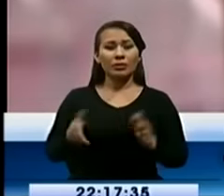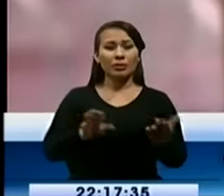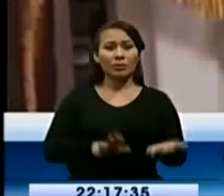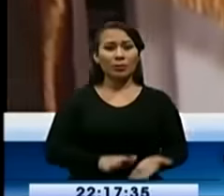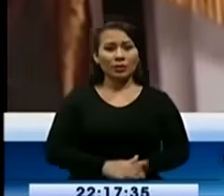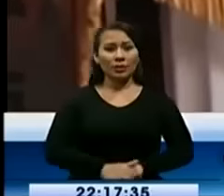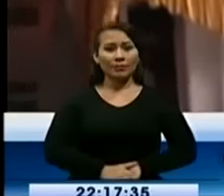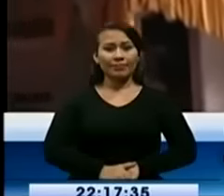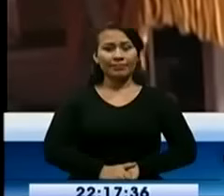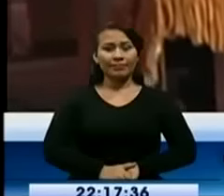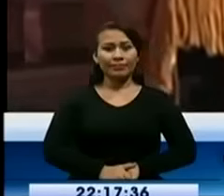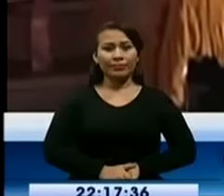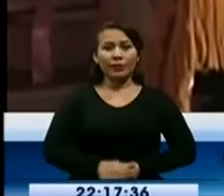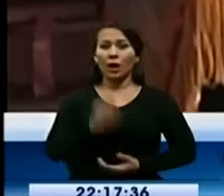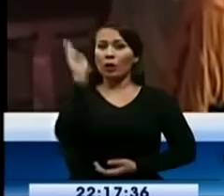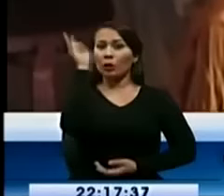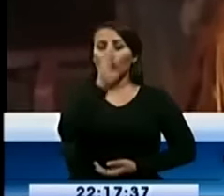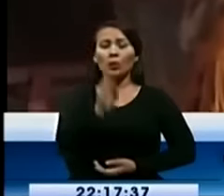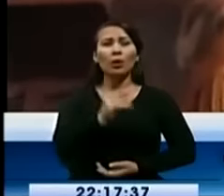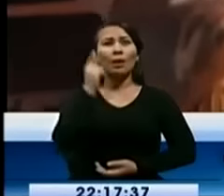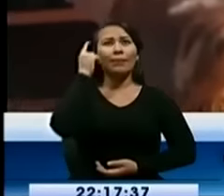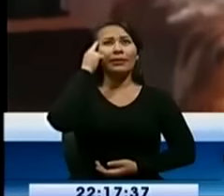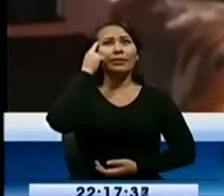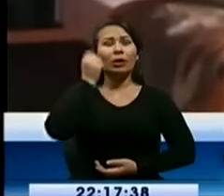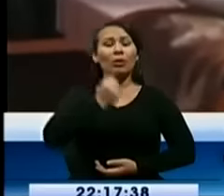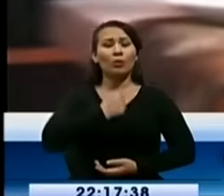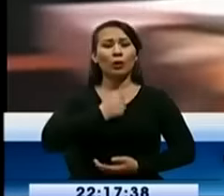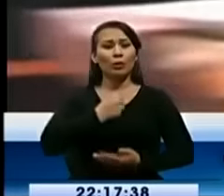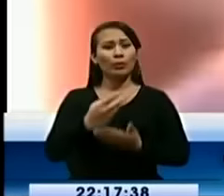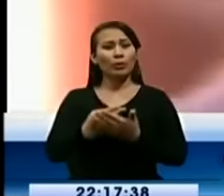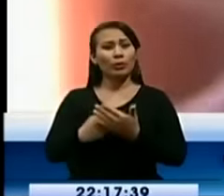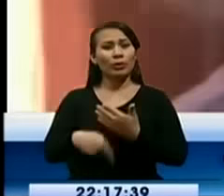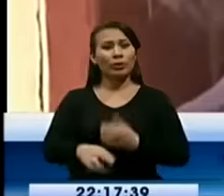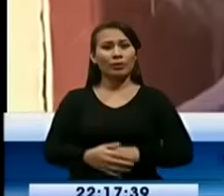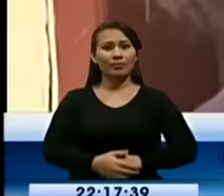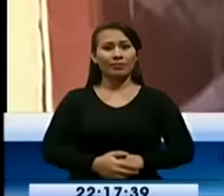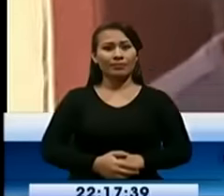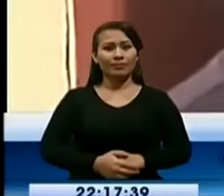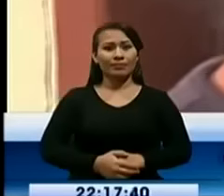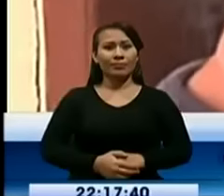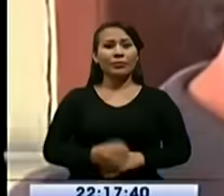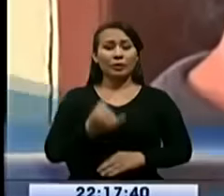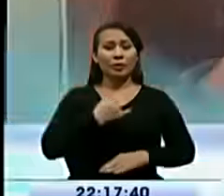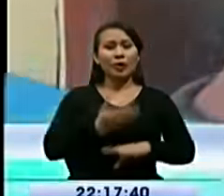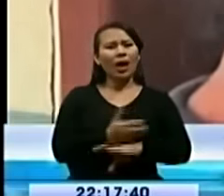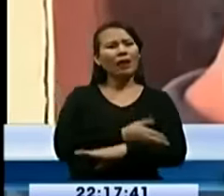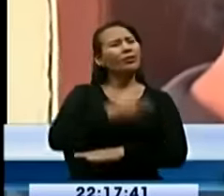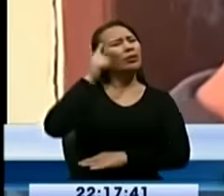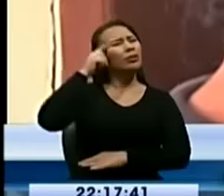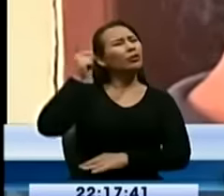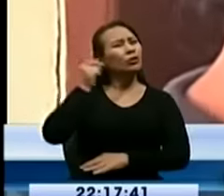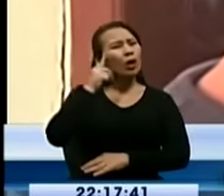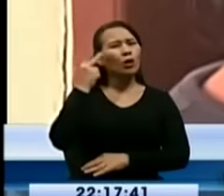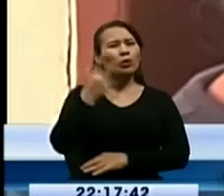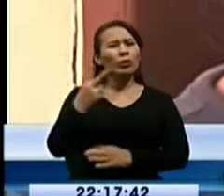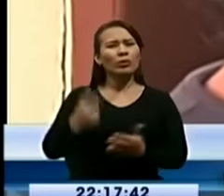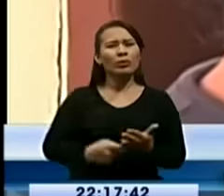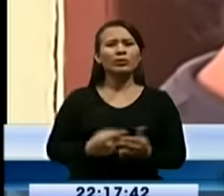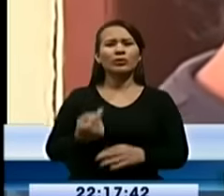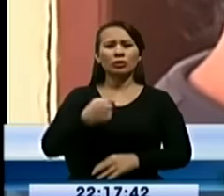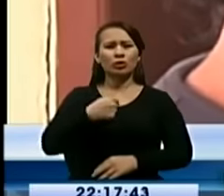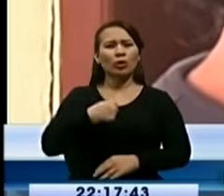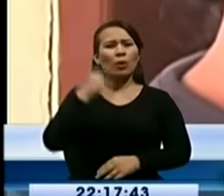muerte. Jamás imaginó que se trataría de su hijo. Pero yo antes yo había soñado 2 días seguidos que la que me moría era